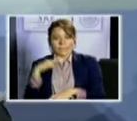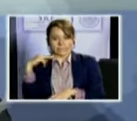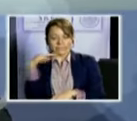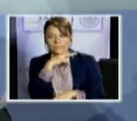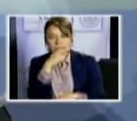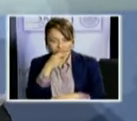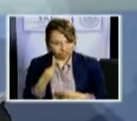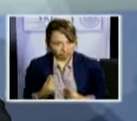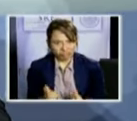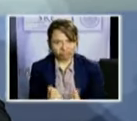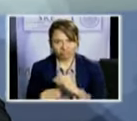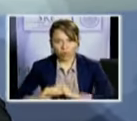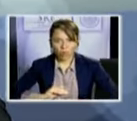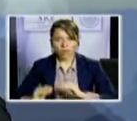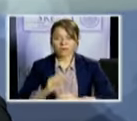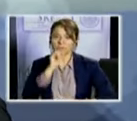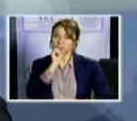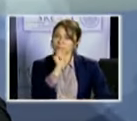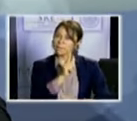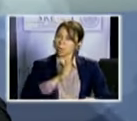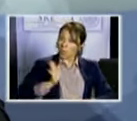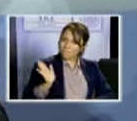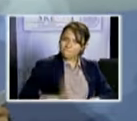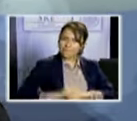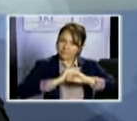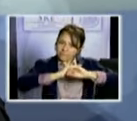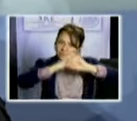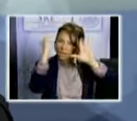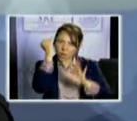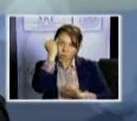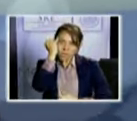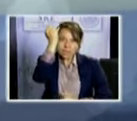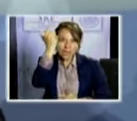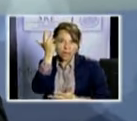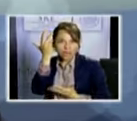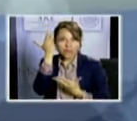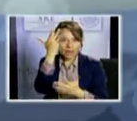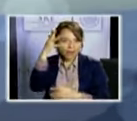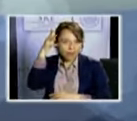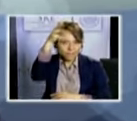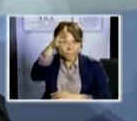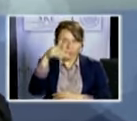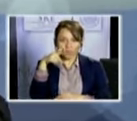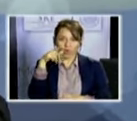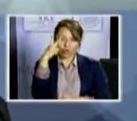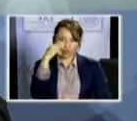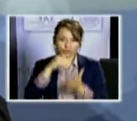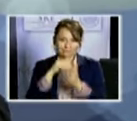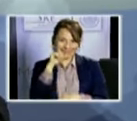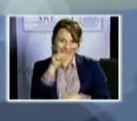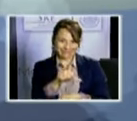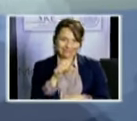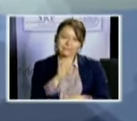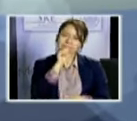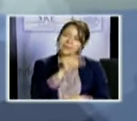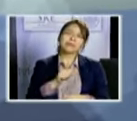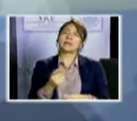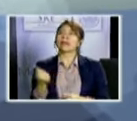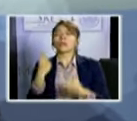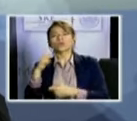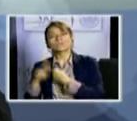que entra, para el 2016, y ver que quizá experimentos como el Uruguay, como algunos estados de la Unión